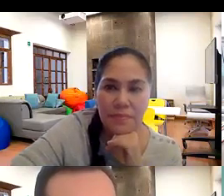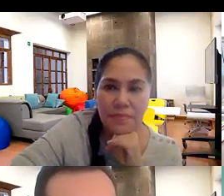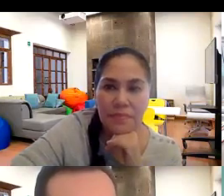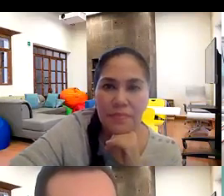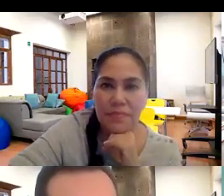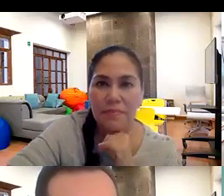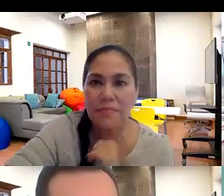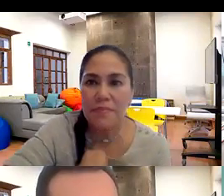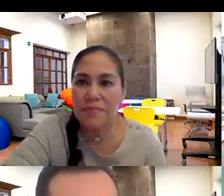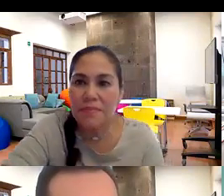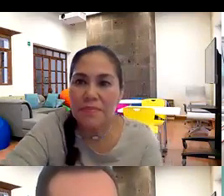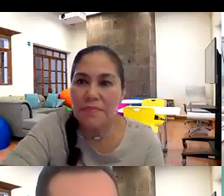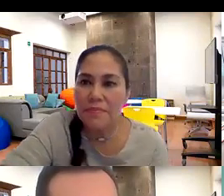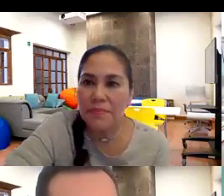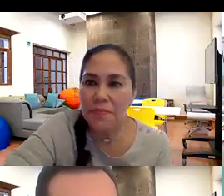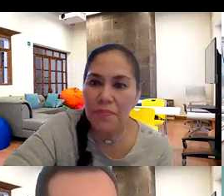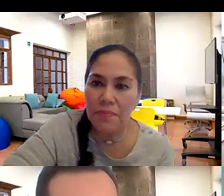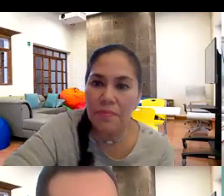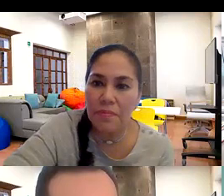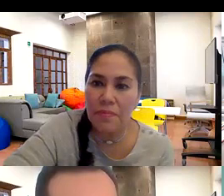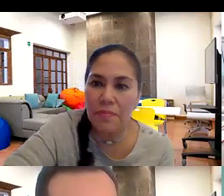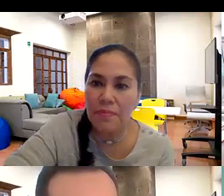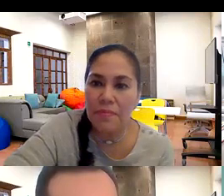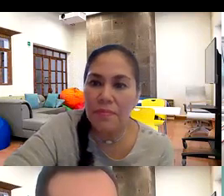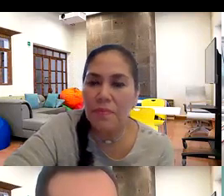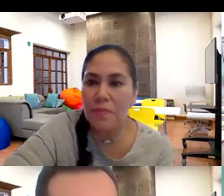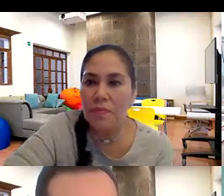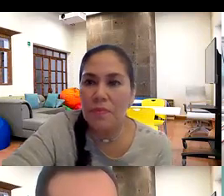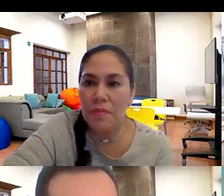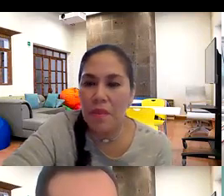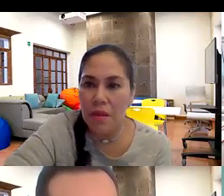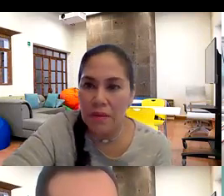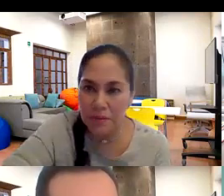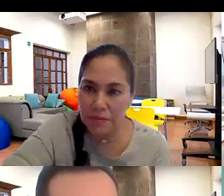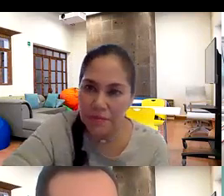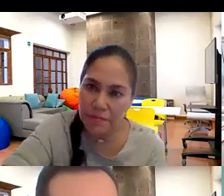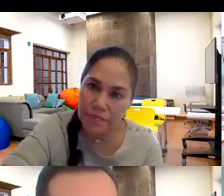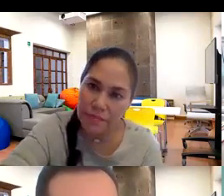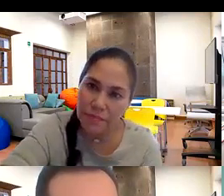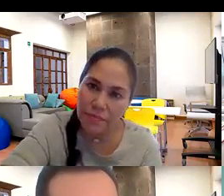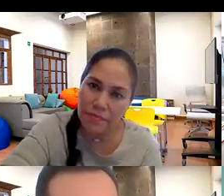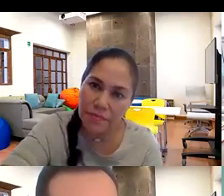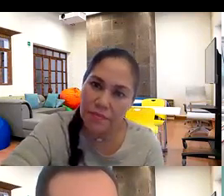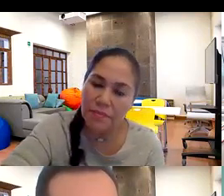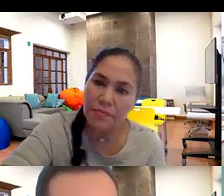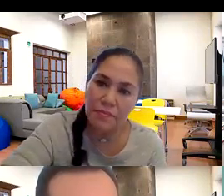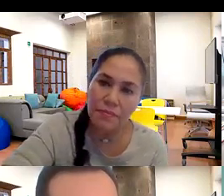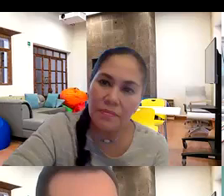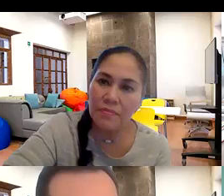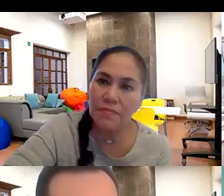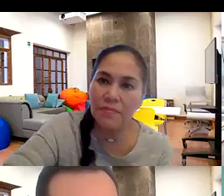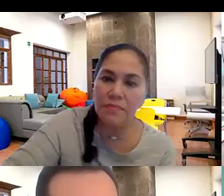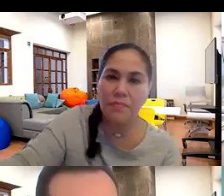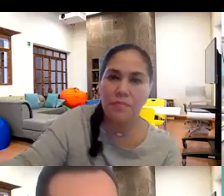para nosotros. Y en general mi duda va para los requisitos que nosotros necesitamos